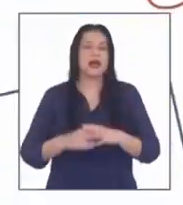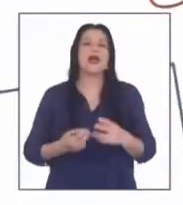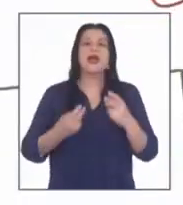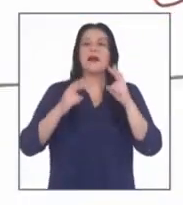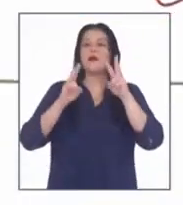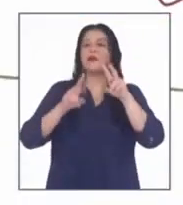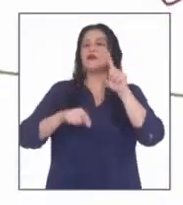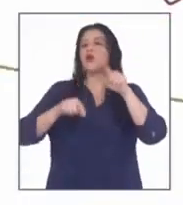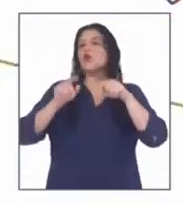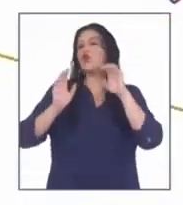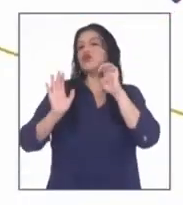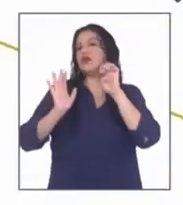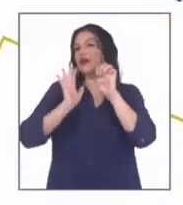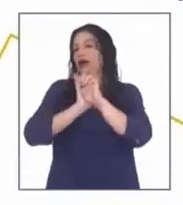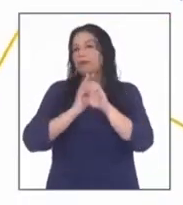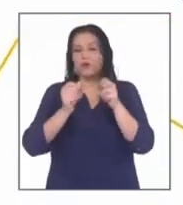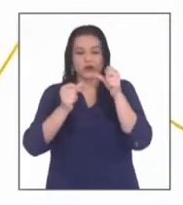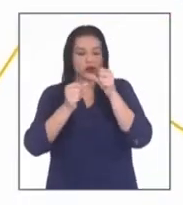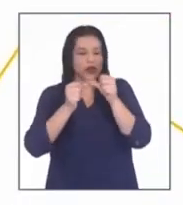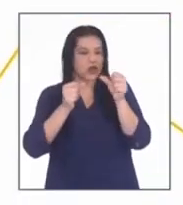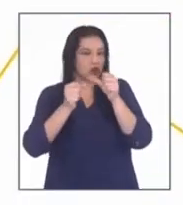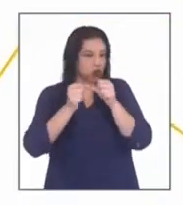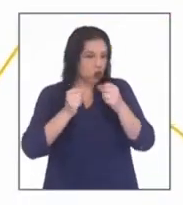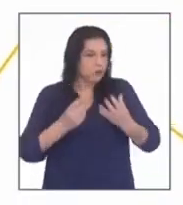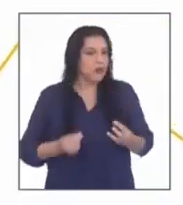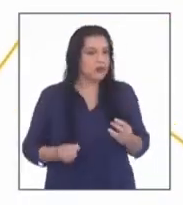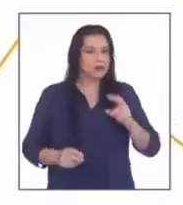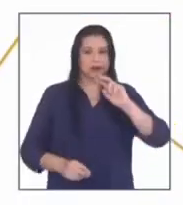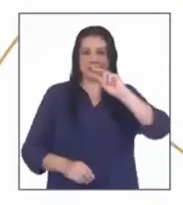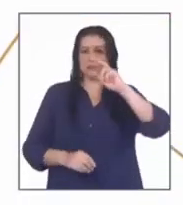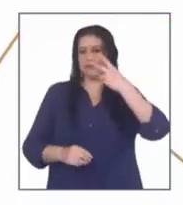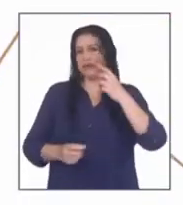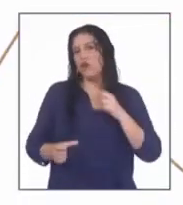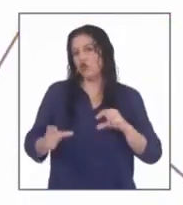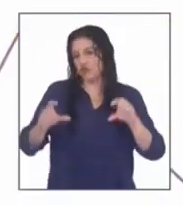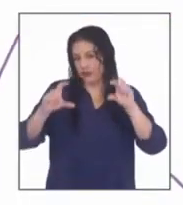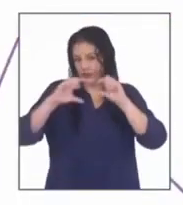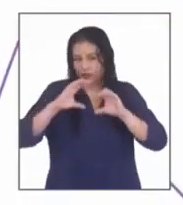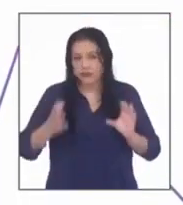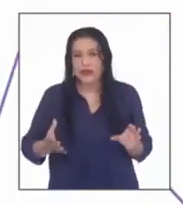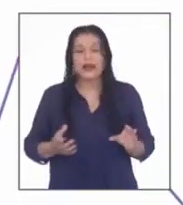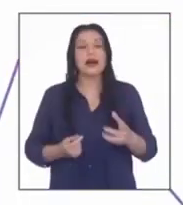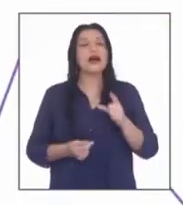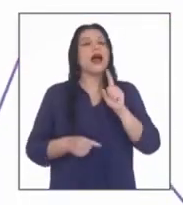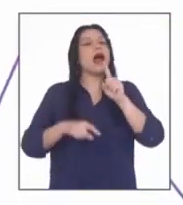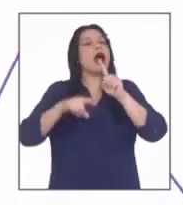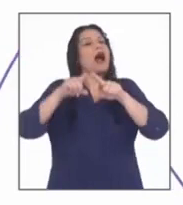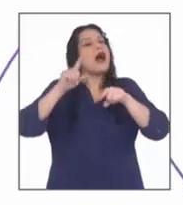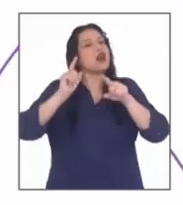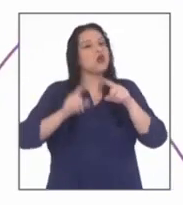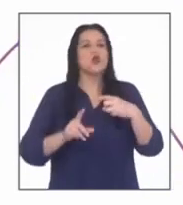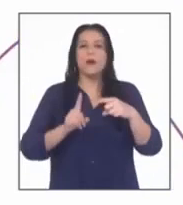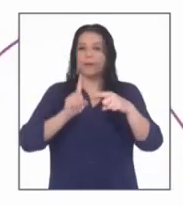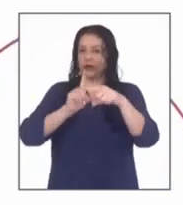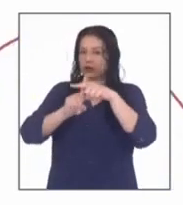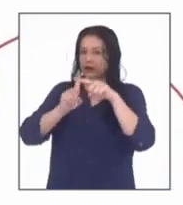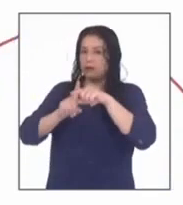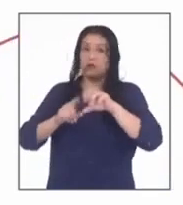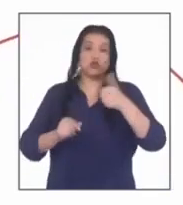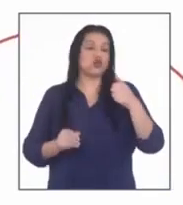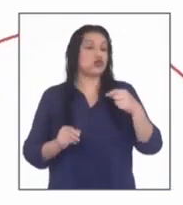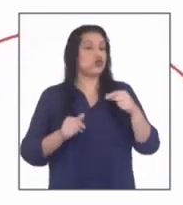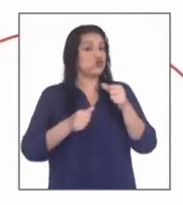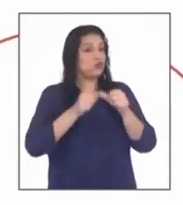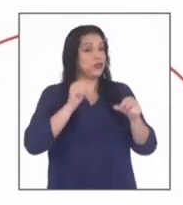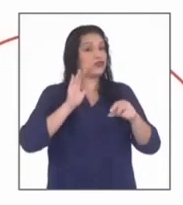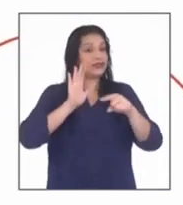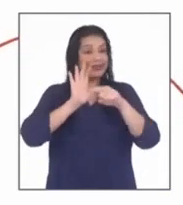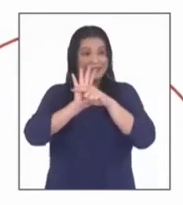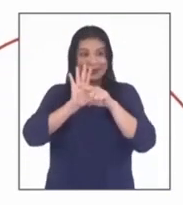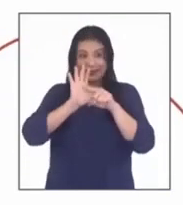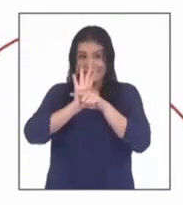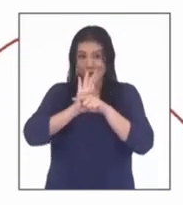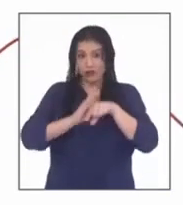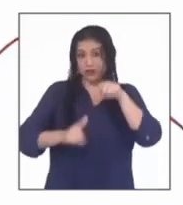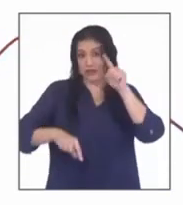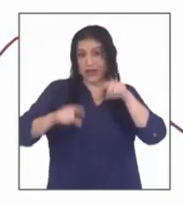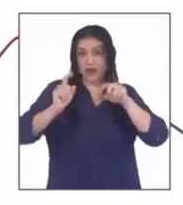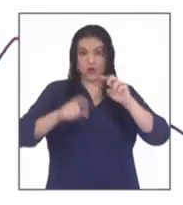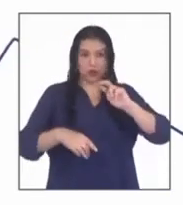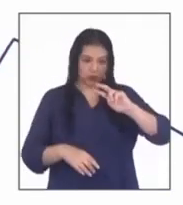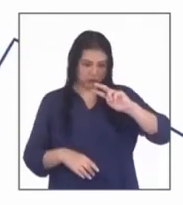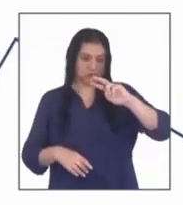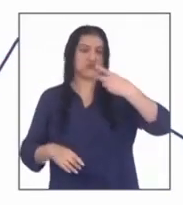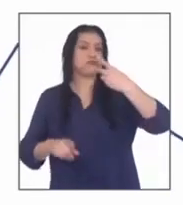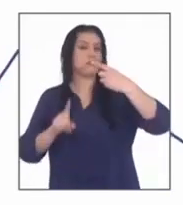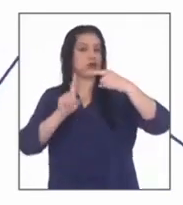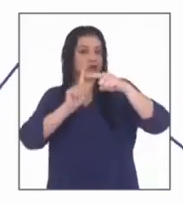visto algunos ejemplos de números expresados en notación científica, algunos positivos y otros negativos, algunos con